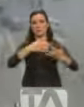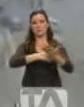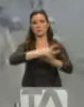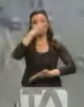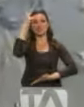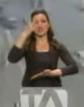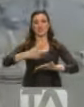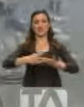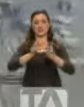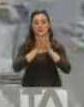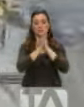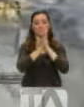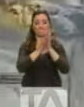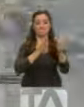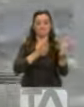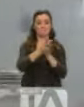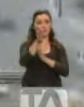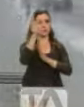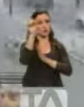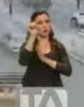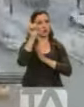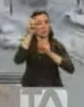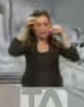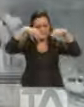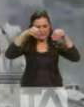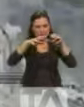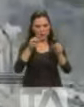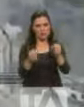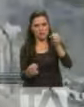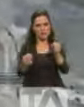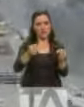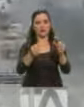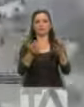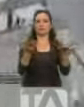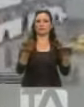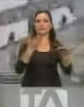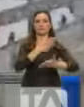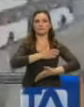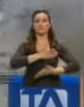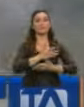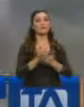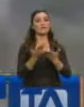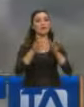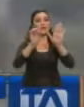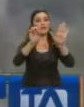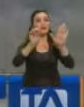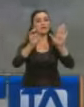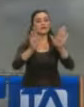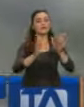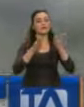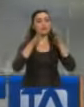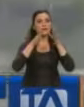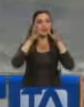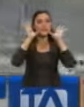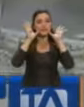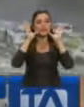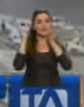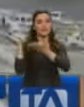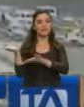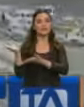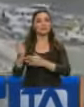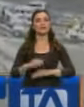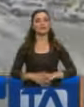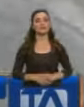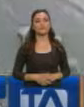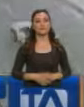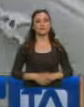Pichincha, así que bajemos la velocidad, sobre todo en esta época lluviosa, ¿no? Estamos en las 6 de diciembre. E interoceánica,